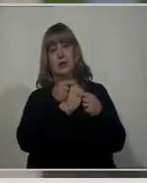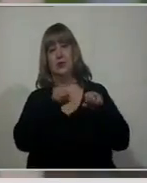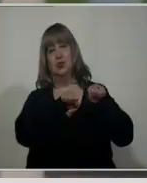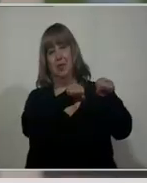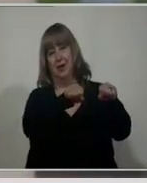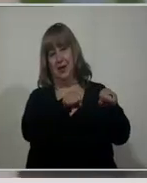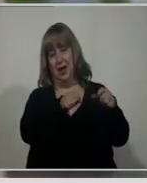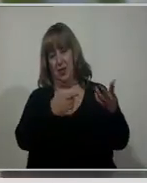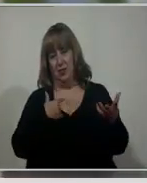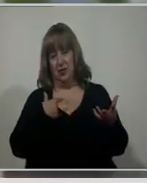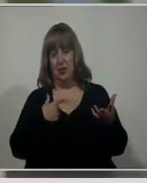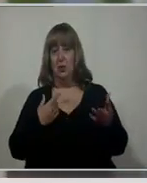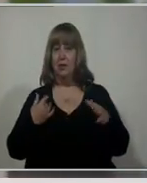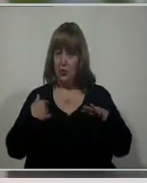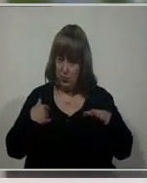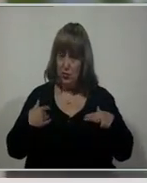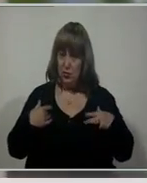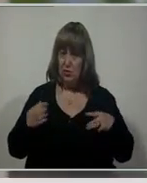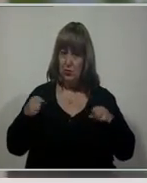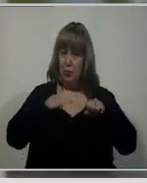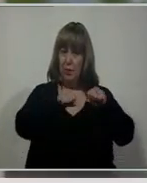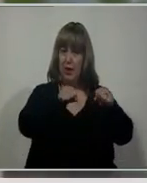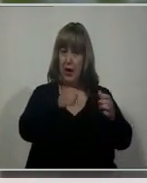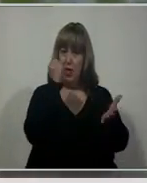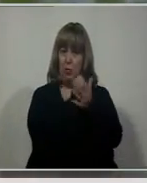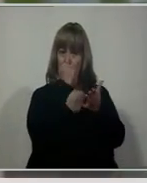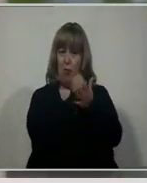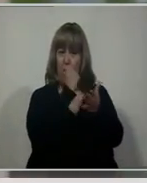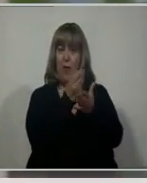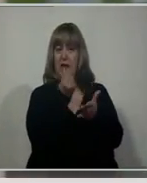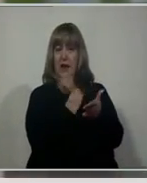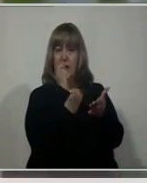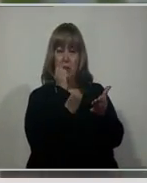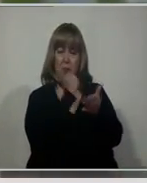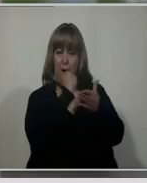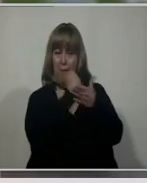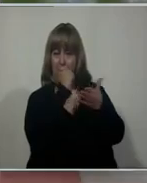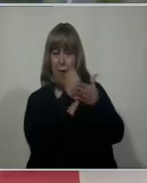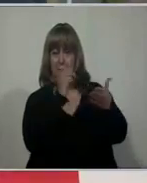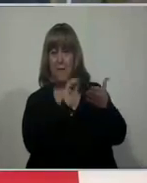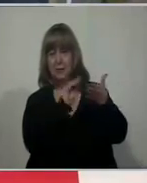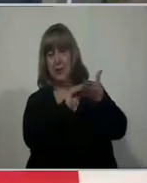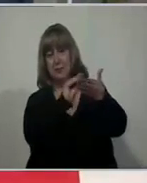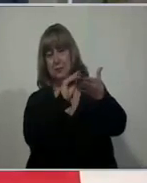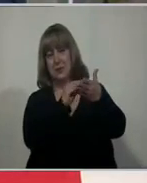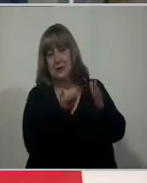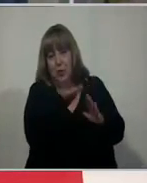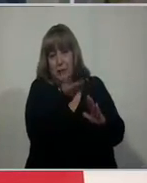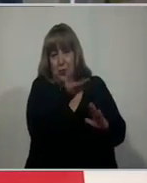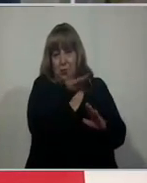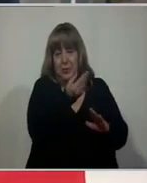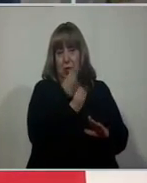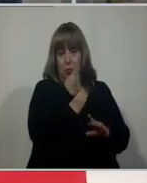pero una persona de mi entorno que va me dice que demarcan están con la maquinita remarcando todo el tiempo y